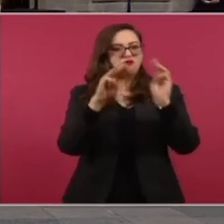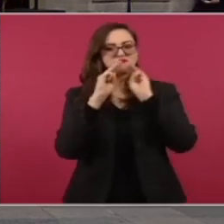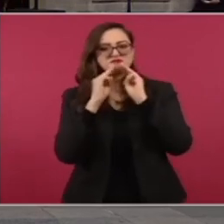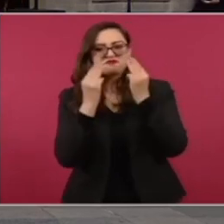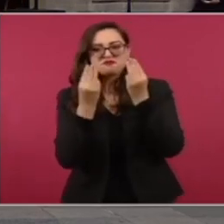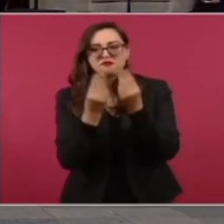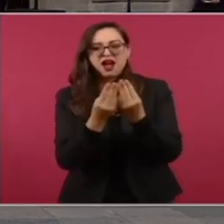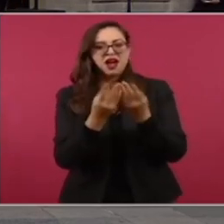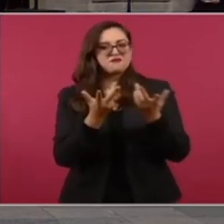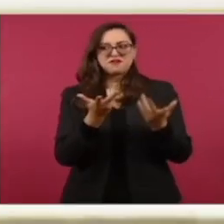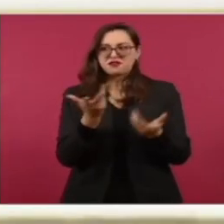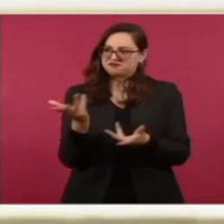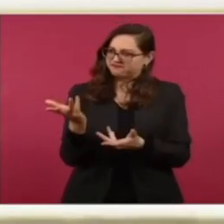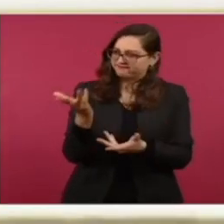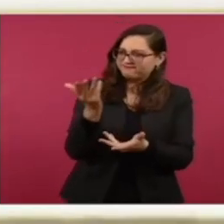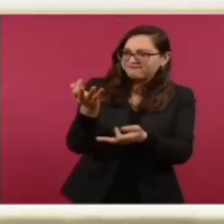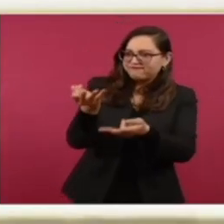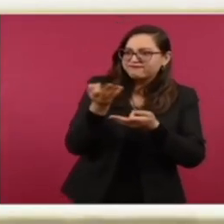lo deseable,